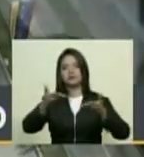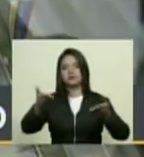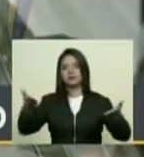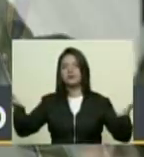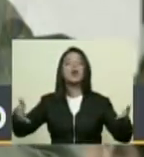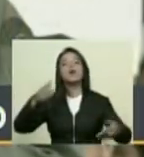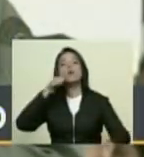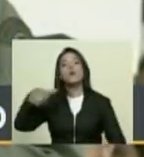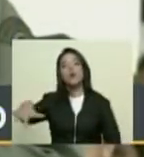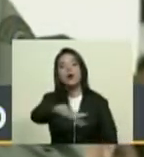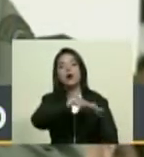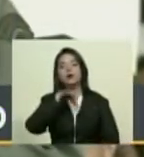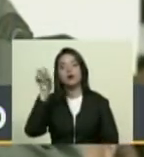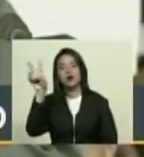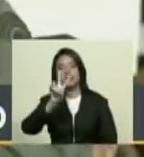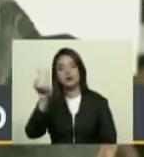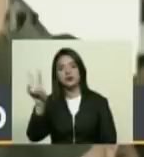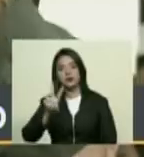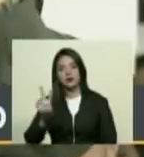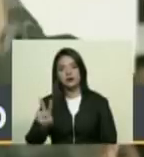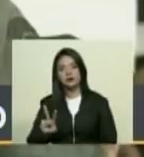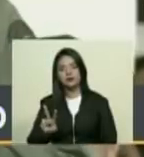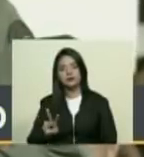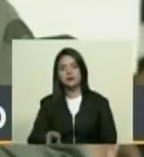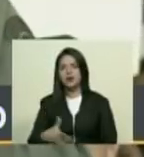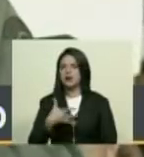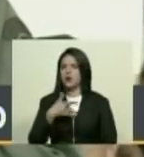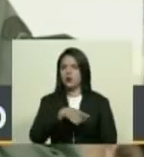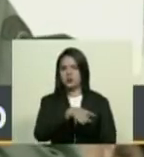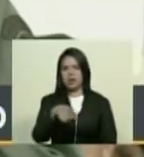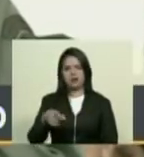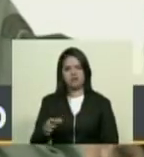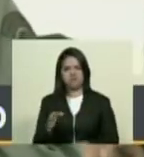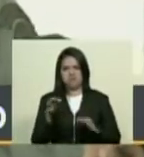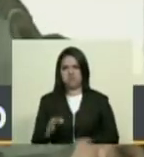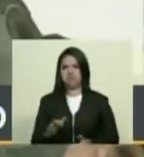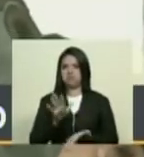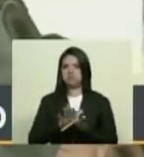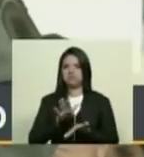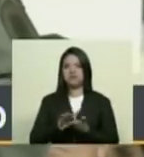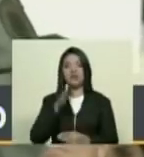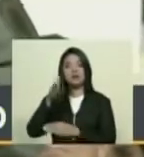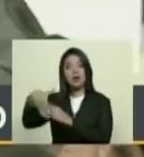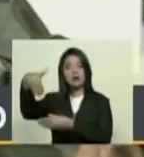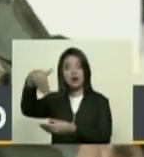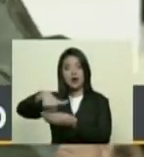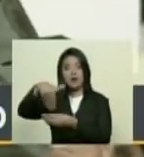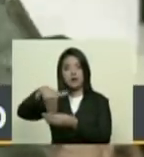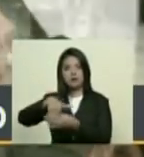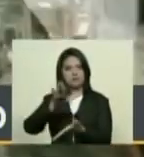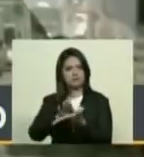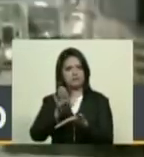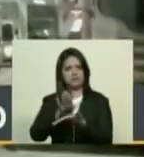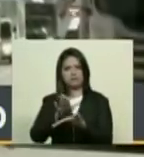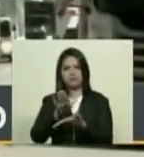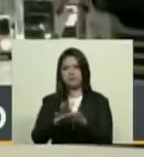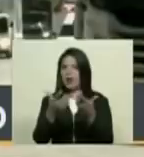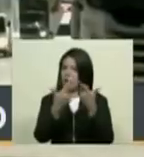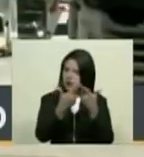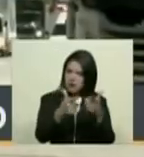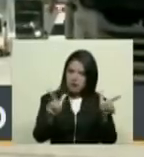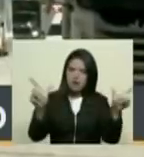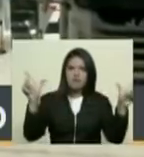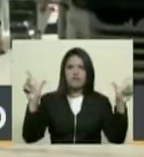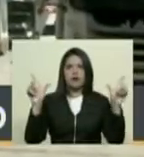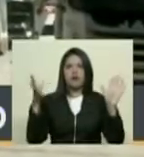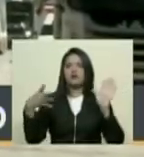al pueblo de Venezuela, siéntanse seguros de ir a ejercer su plena, en plena libertad,